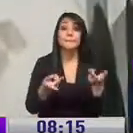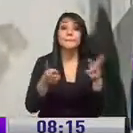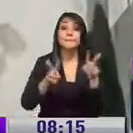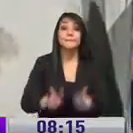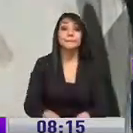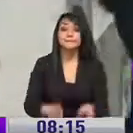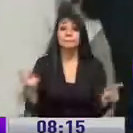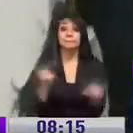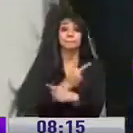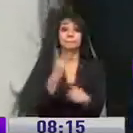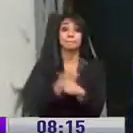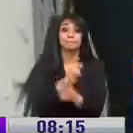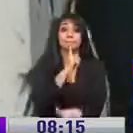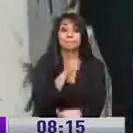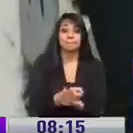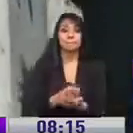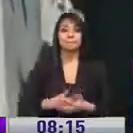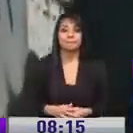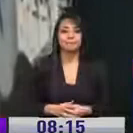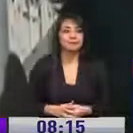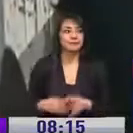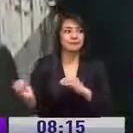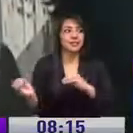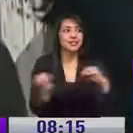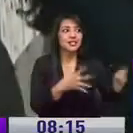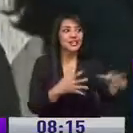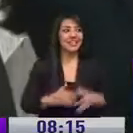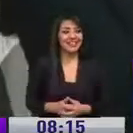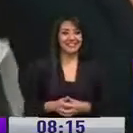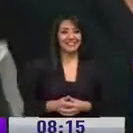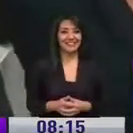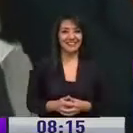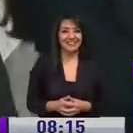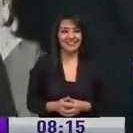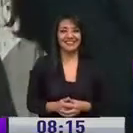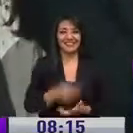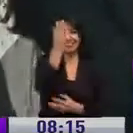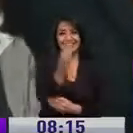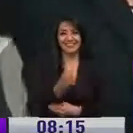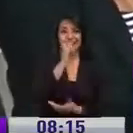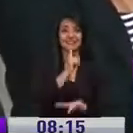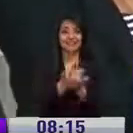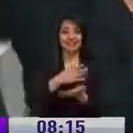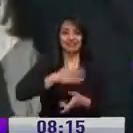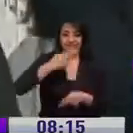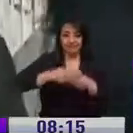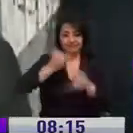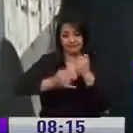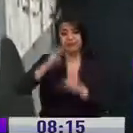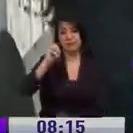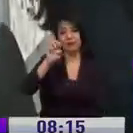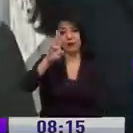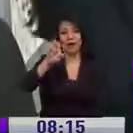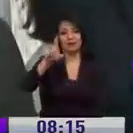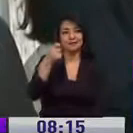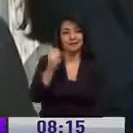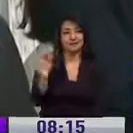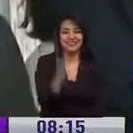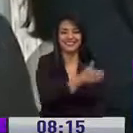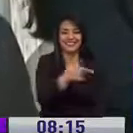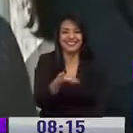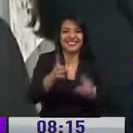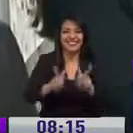hasta peligroso este sitio, ¿no?, de lo abandonado que está. Buenos días, Nelson Argoti Morales. También somos del